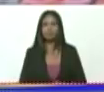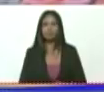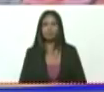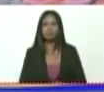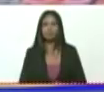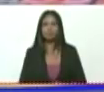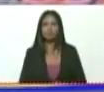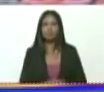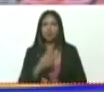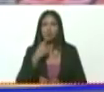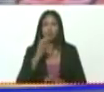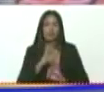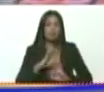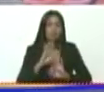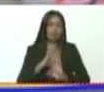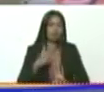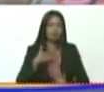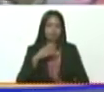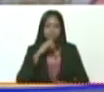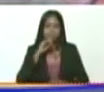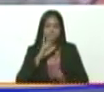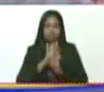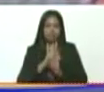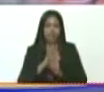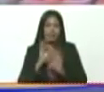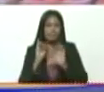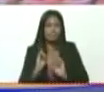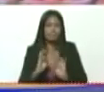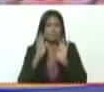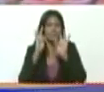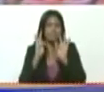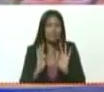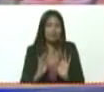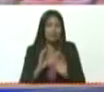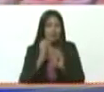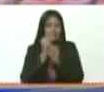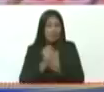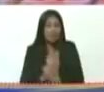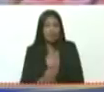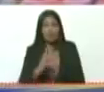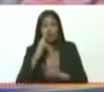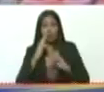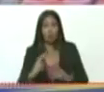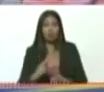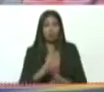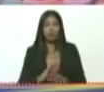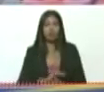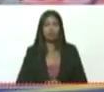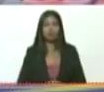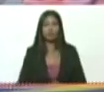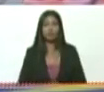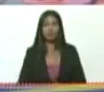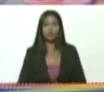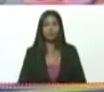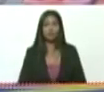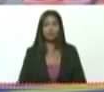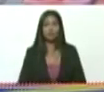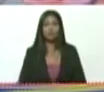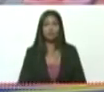No digo más. Esperemos resultados. Solamente esperemos resultados.